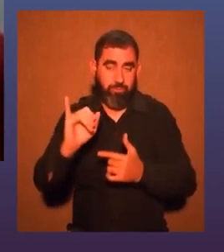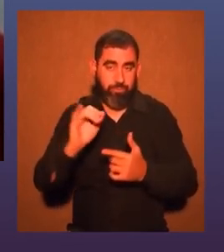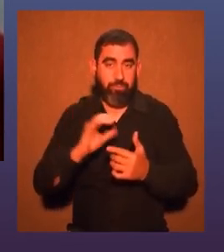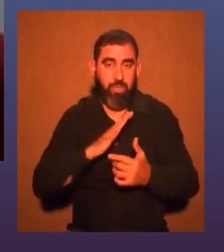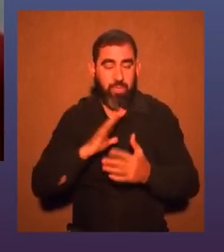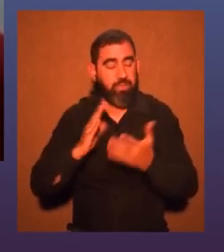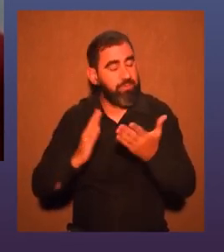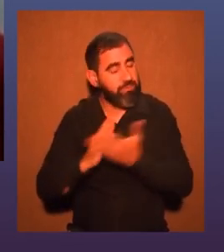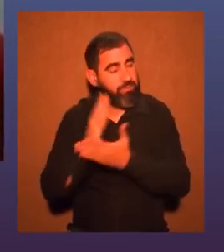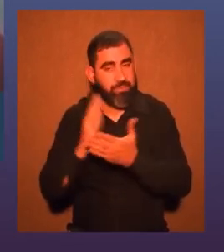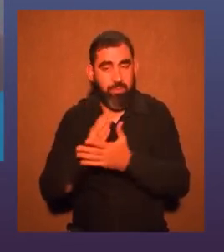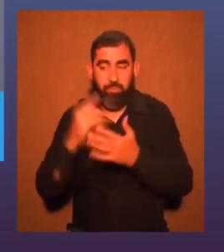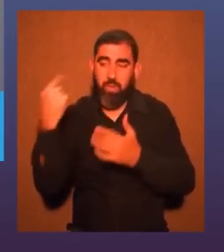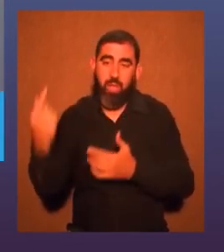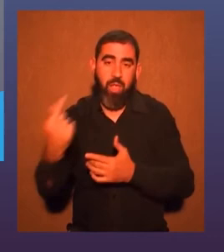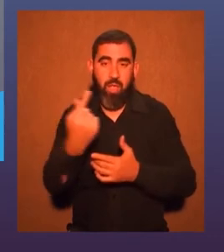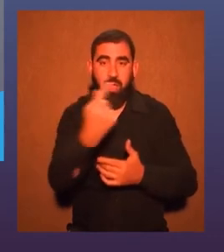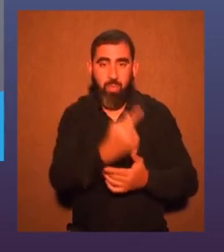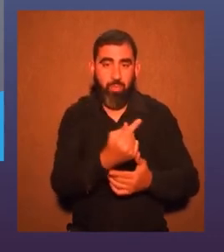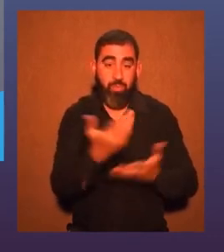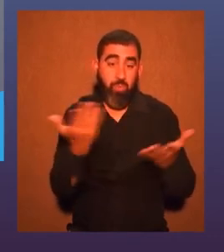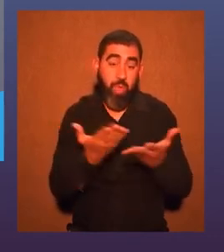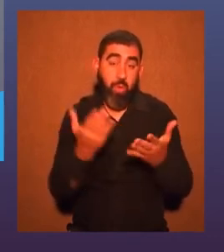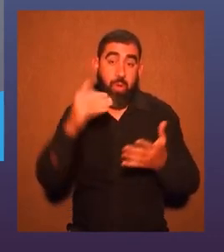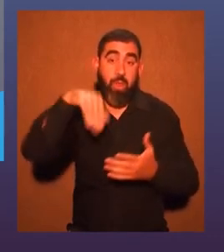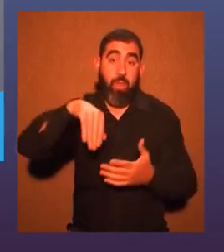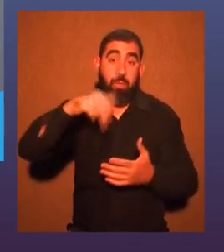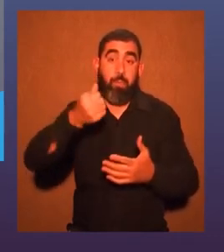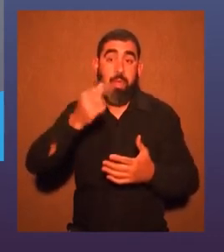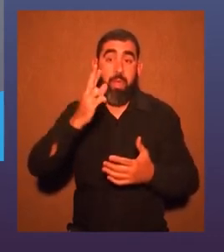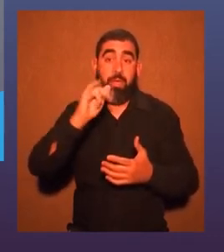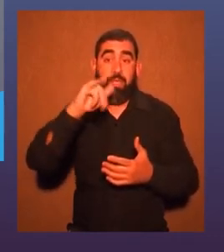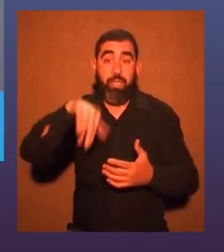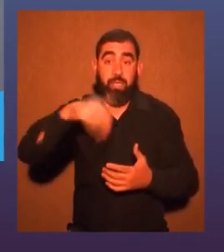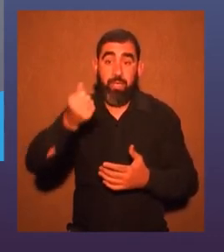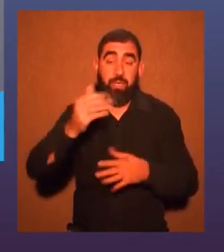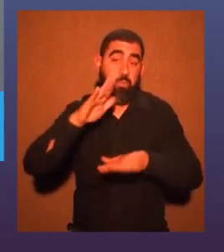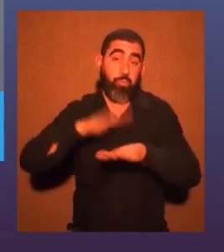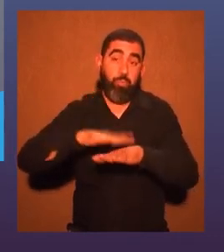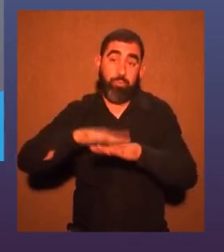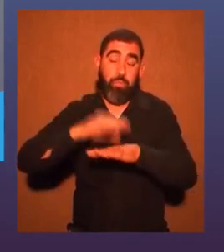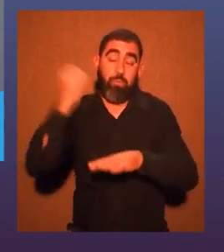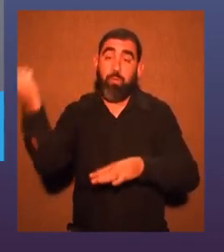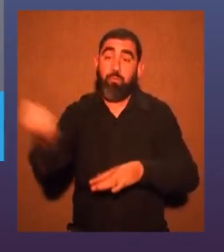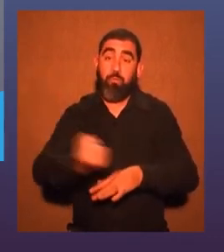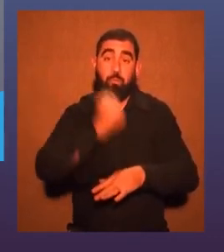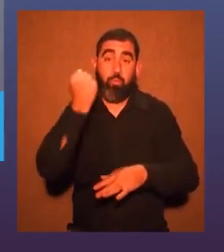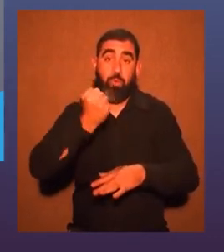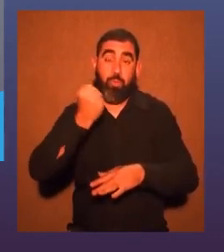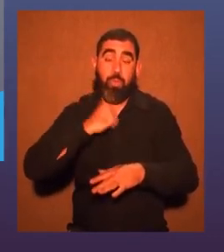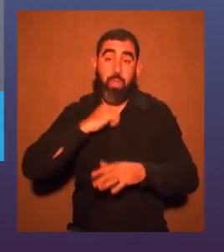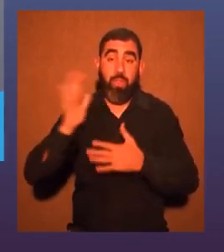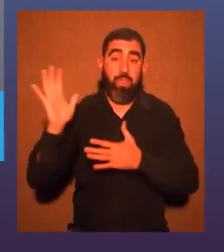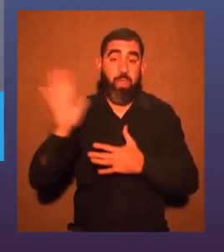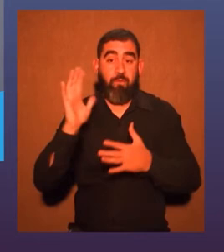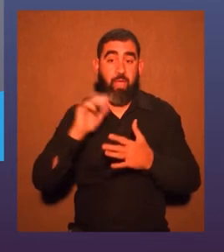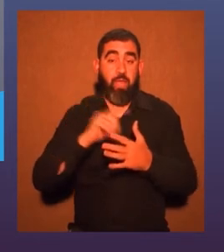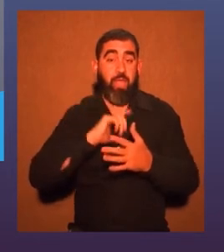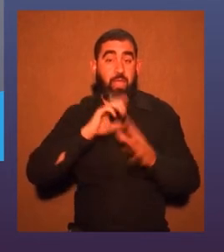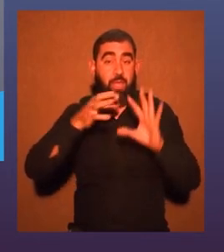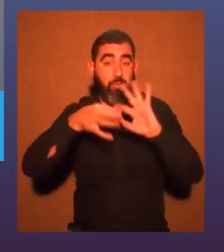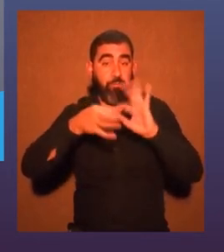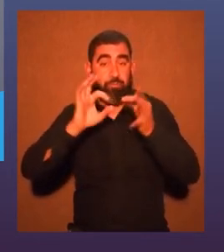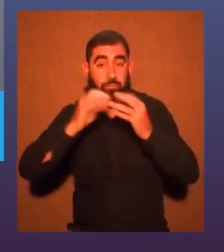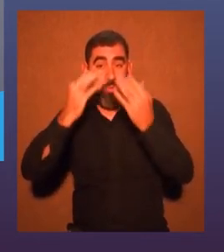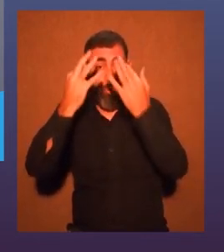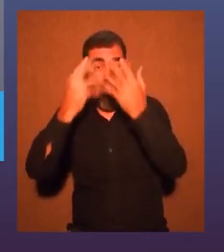muy constante con Marina, en este caso, ¿no? Que tiene que ver, porque para mí es fundamental la coreografía y lo que va a pasar en la escena. Por eso